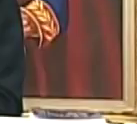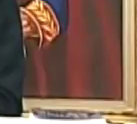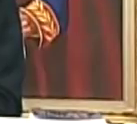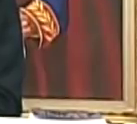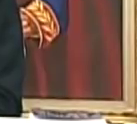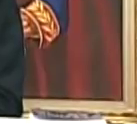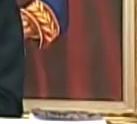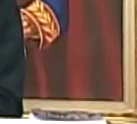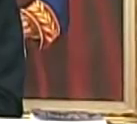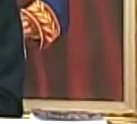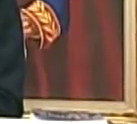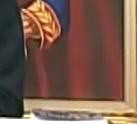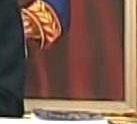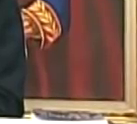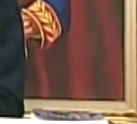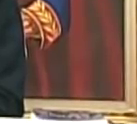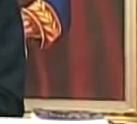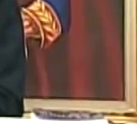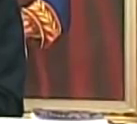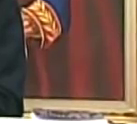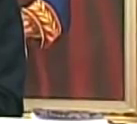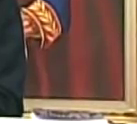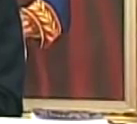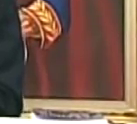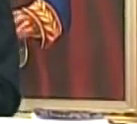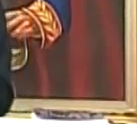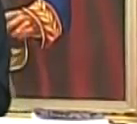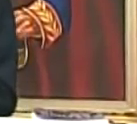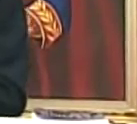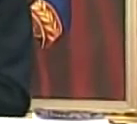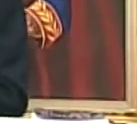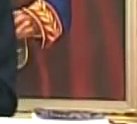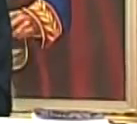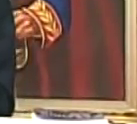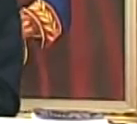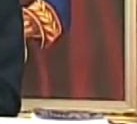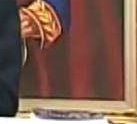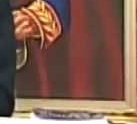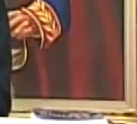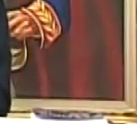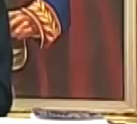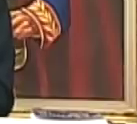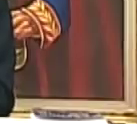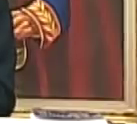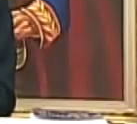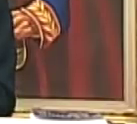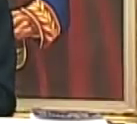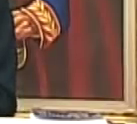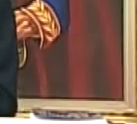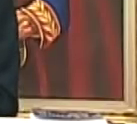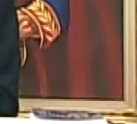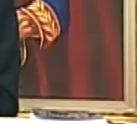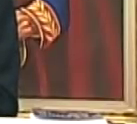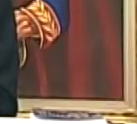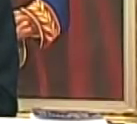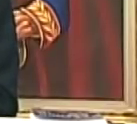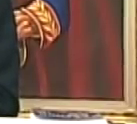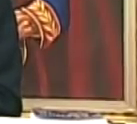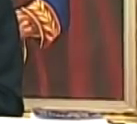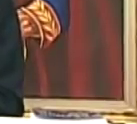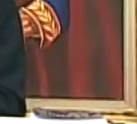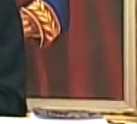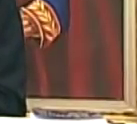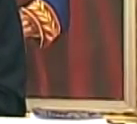¿no? Tienen sesión hoy a las 3 de la tarde, ¿no? Las constituyentes y los constituyentes de la